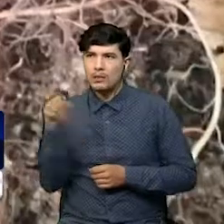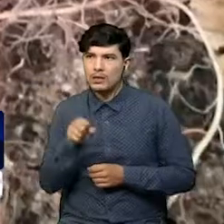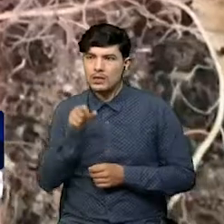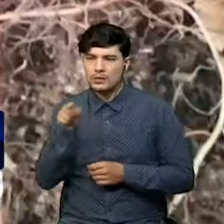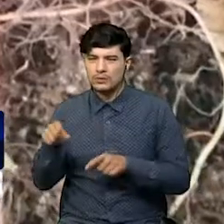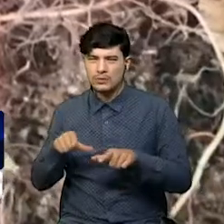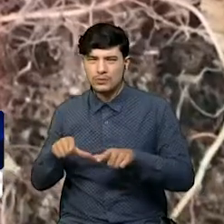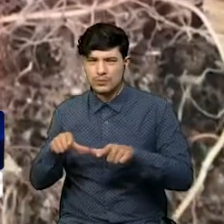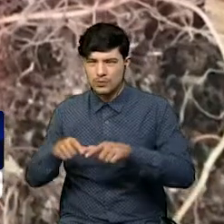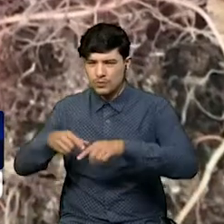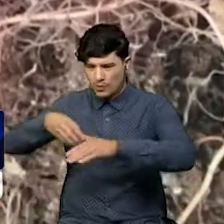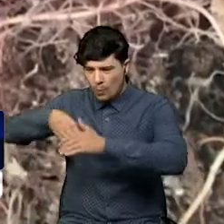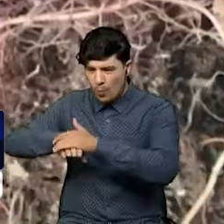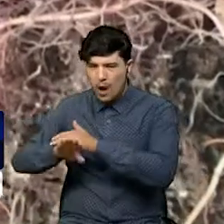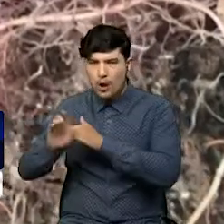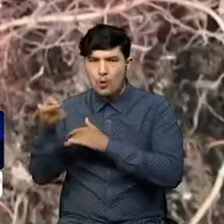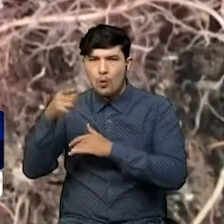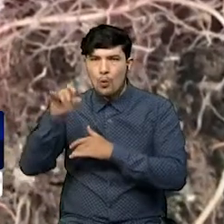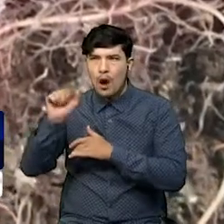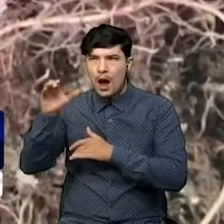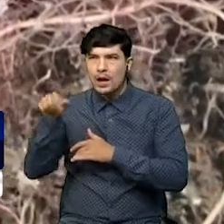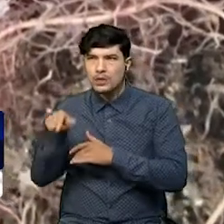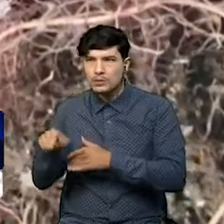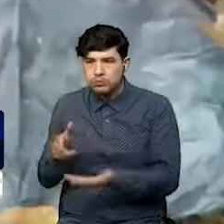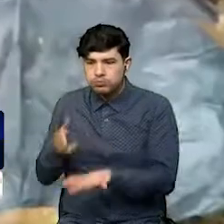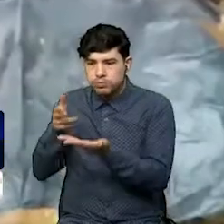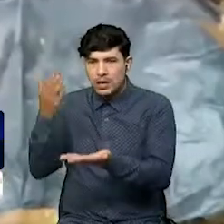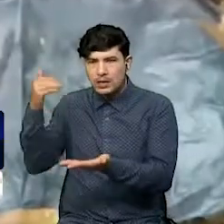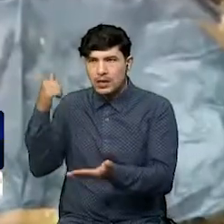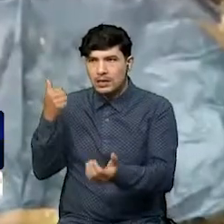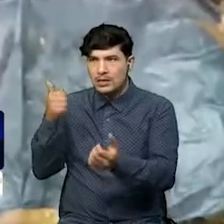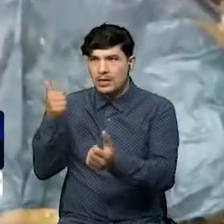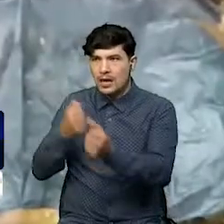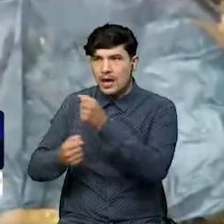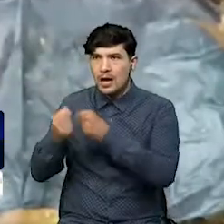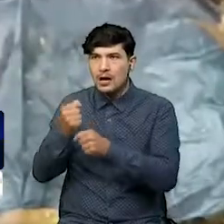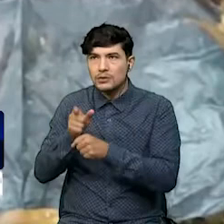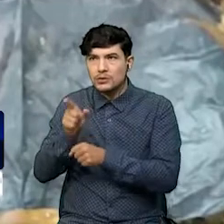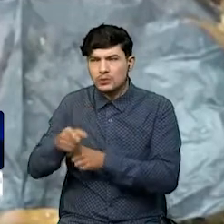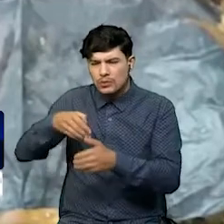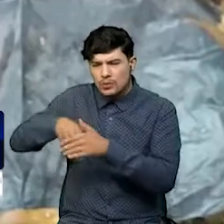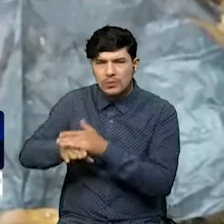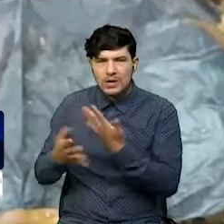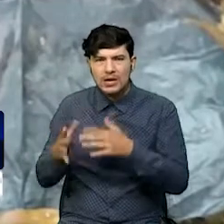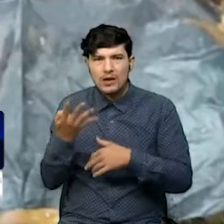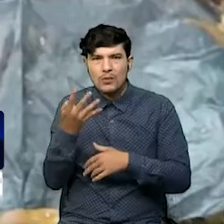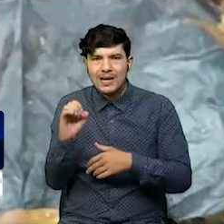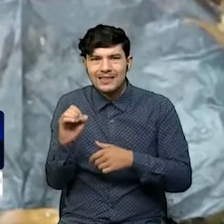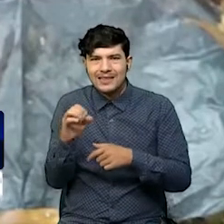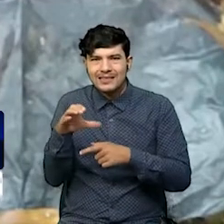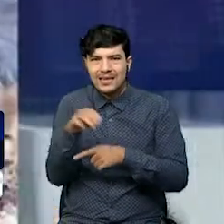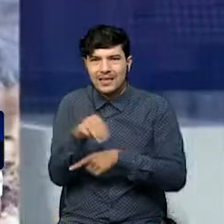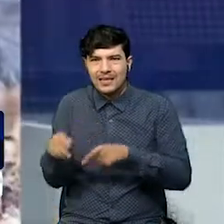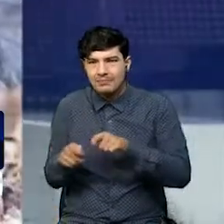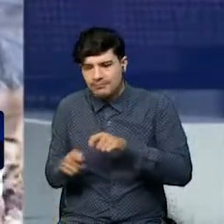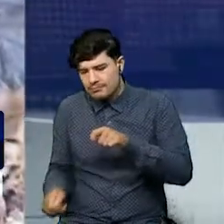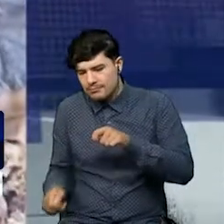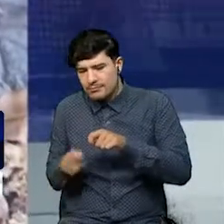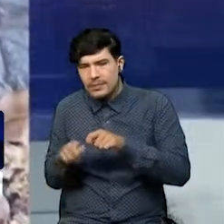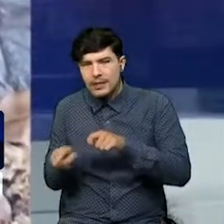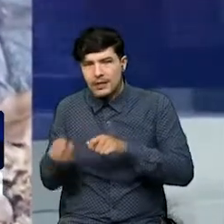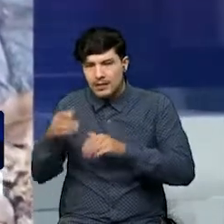rn que dirigió en la zona hace diez años el depósito estaba sepultado a unos cuarenta centímetros sobre la superficie terrestre